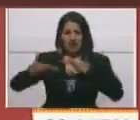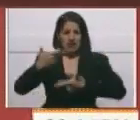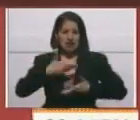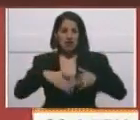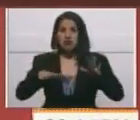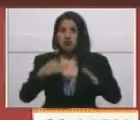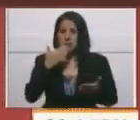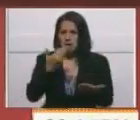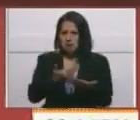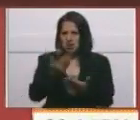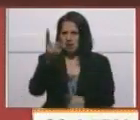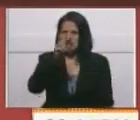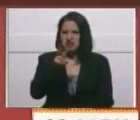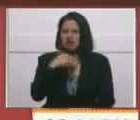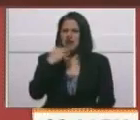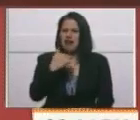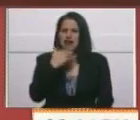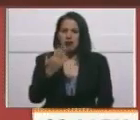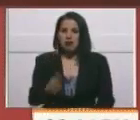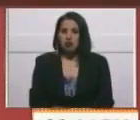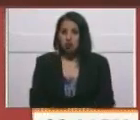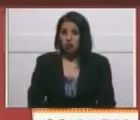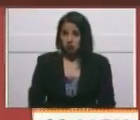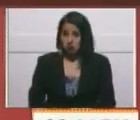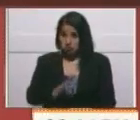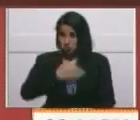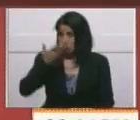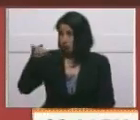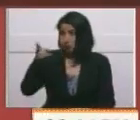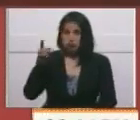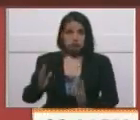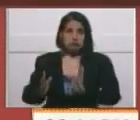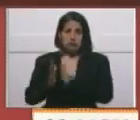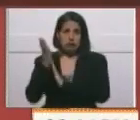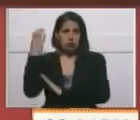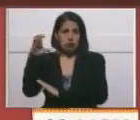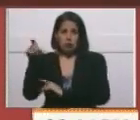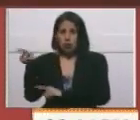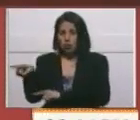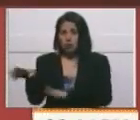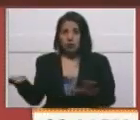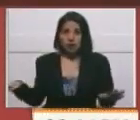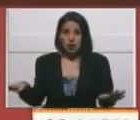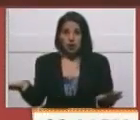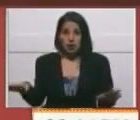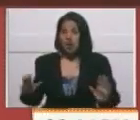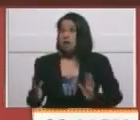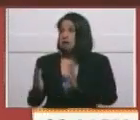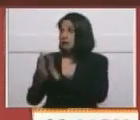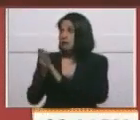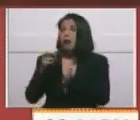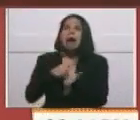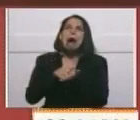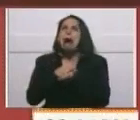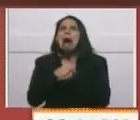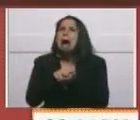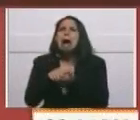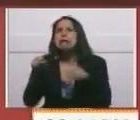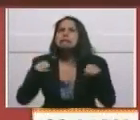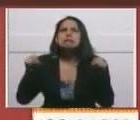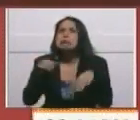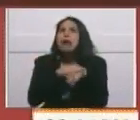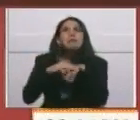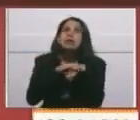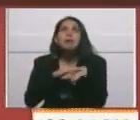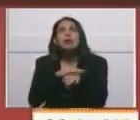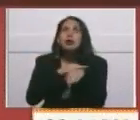venir a exigirle a venezuela algo eso se lo puede hacer a santos y santos se arrodillará y pedirá perdón un millón